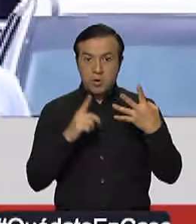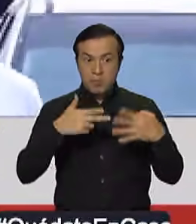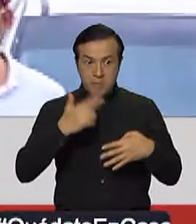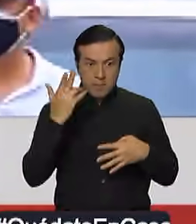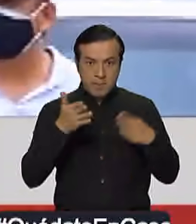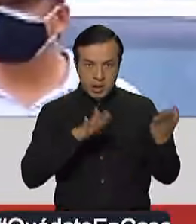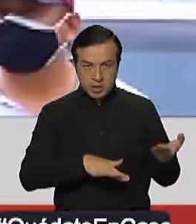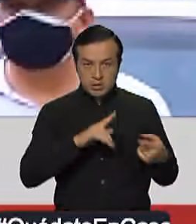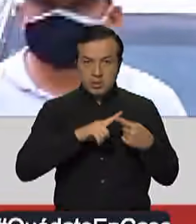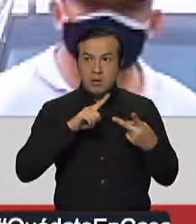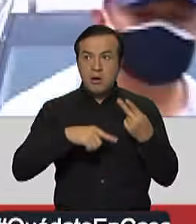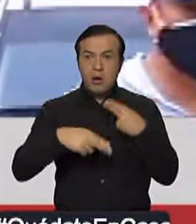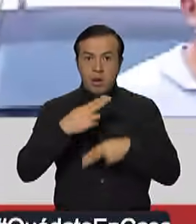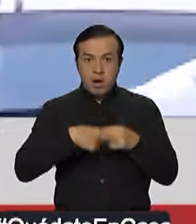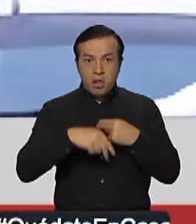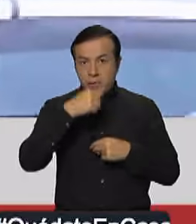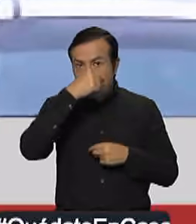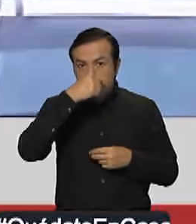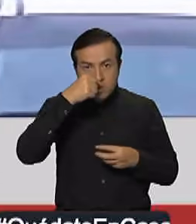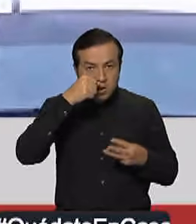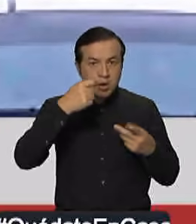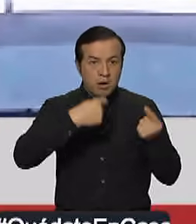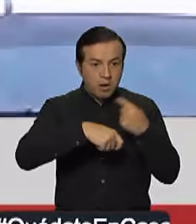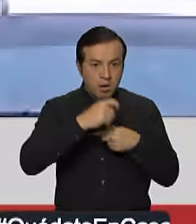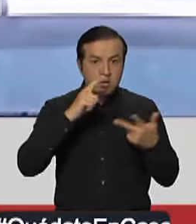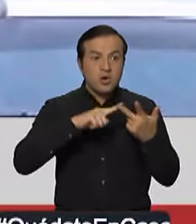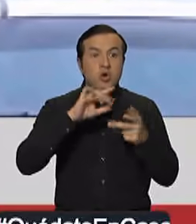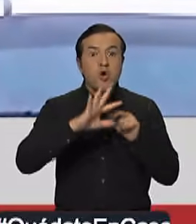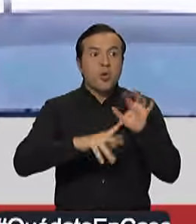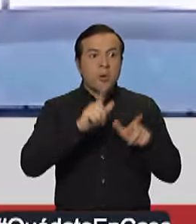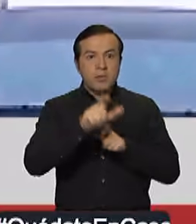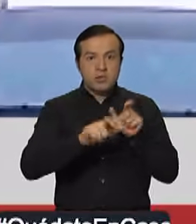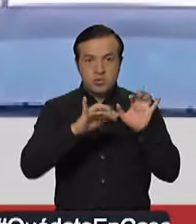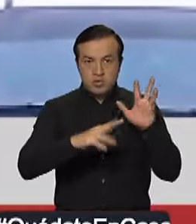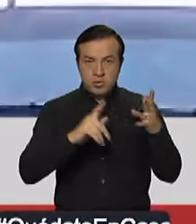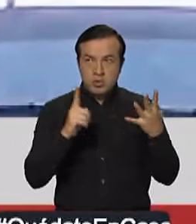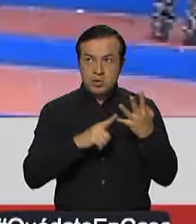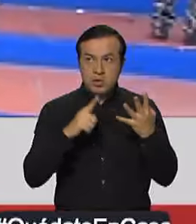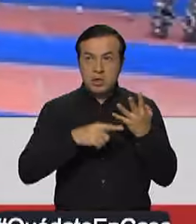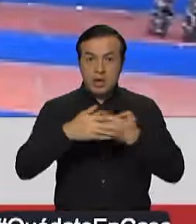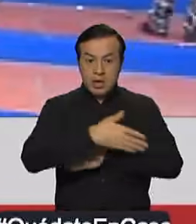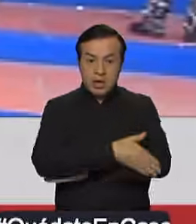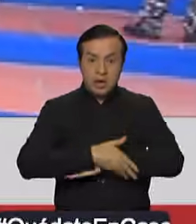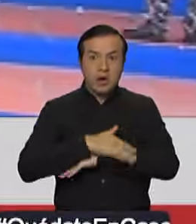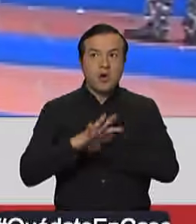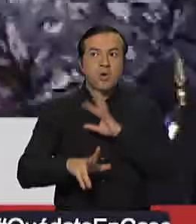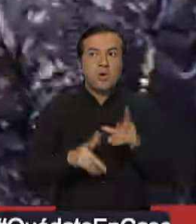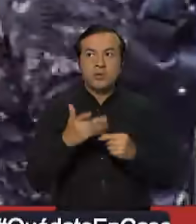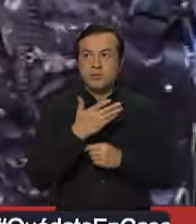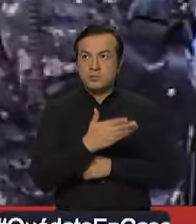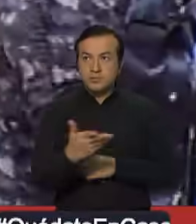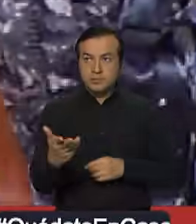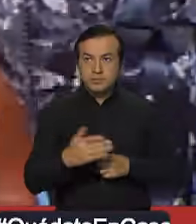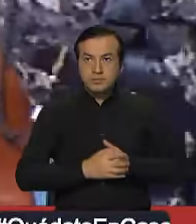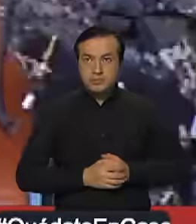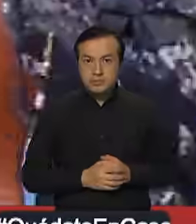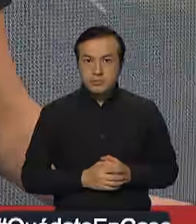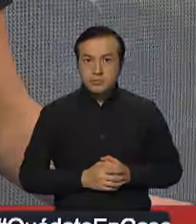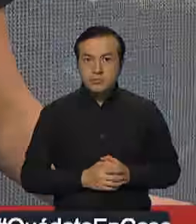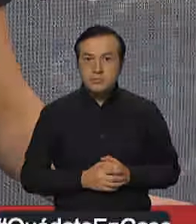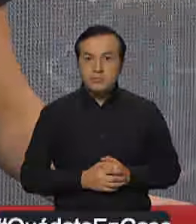la comercialización de drogas, el tema de robo a personas y el tema de robo a carreteras. Mariuxi Buenaño, Medios